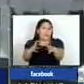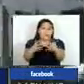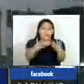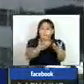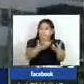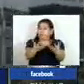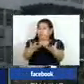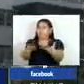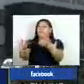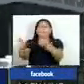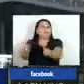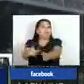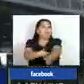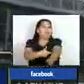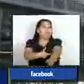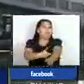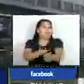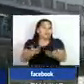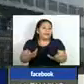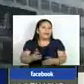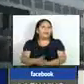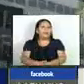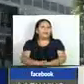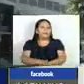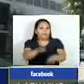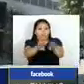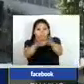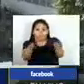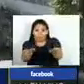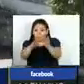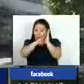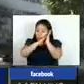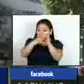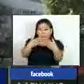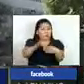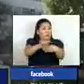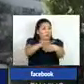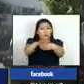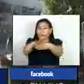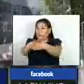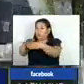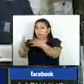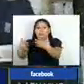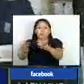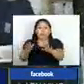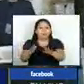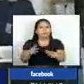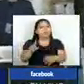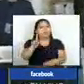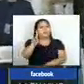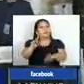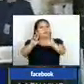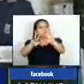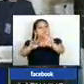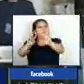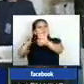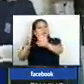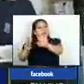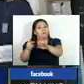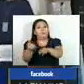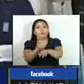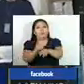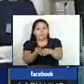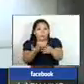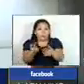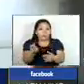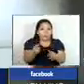de la ocupación de las camas para poder atender a pacientes con COVID-19 hay 187 que están